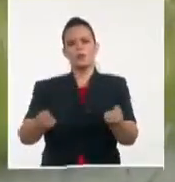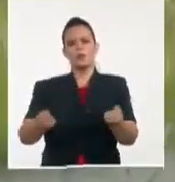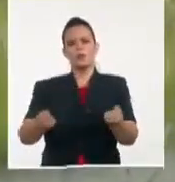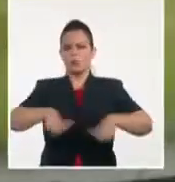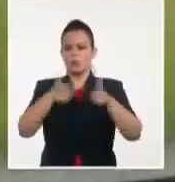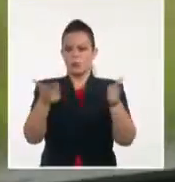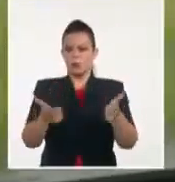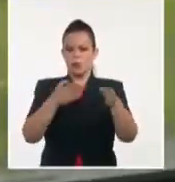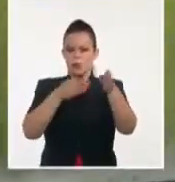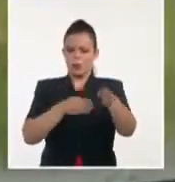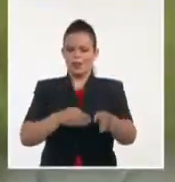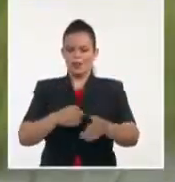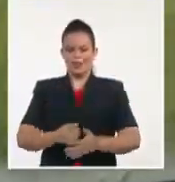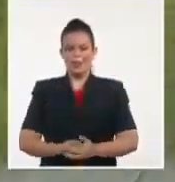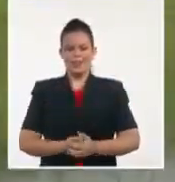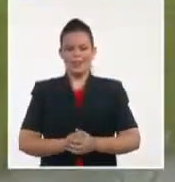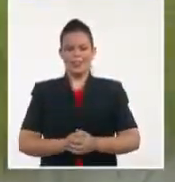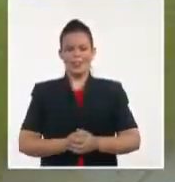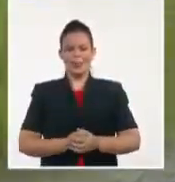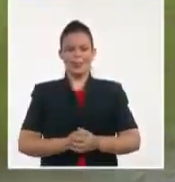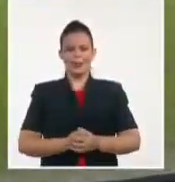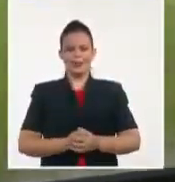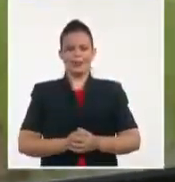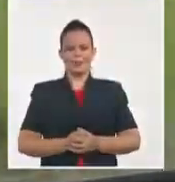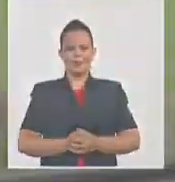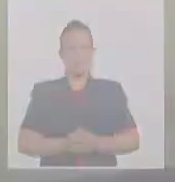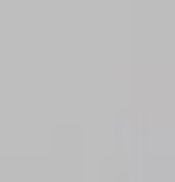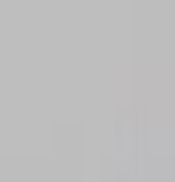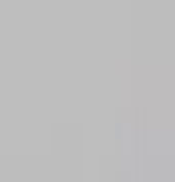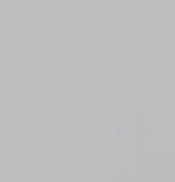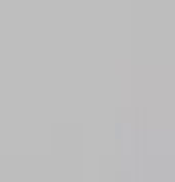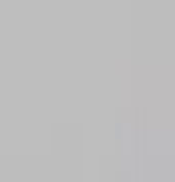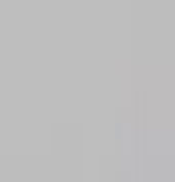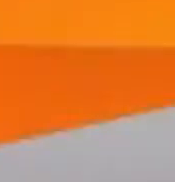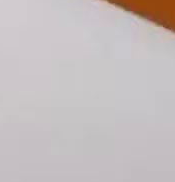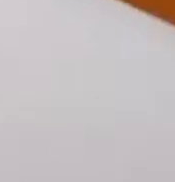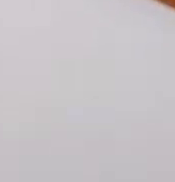Pino, informativo de la televisión cubana.